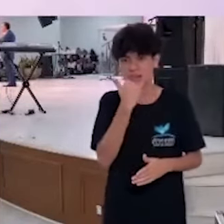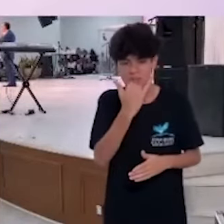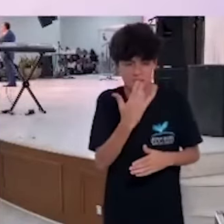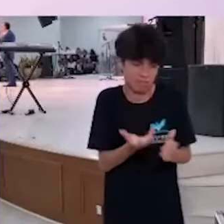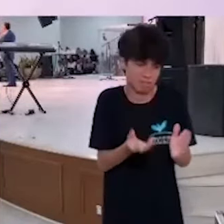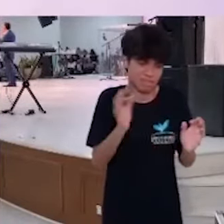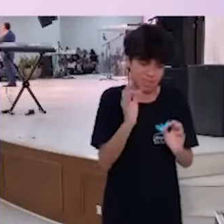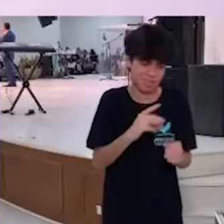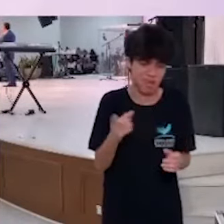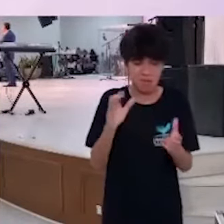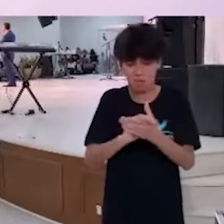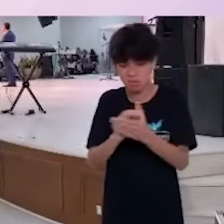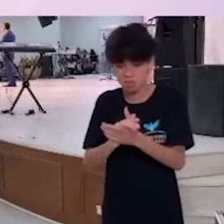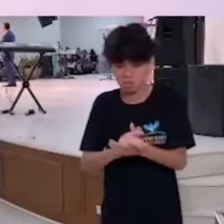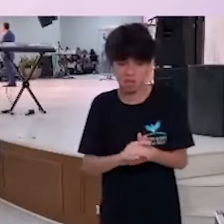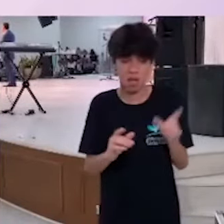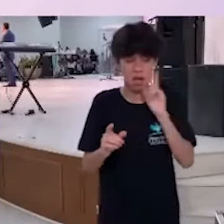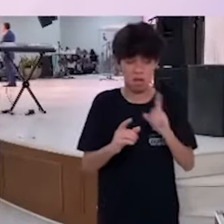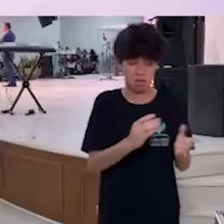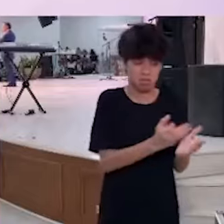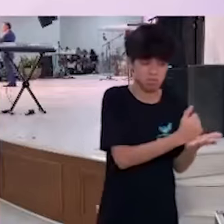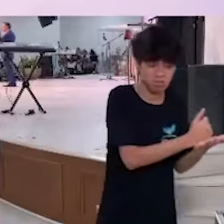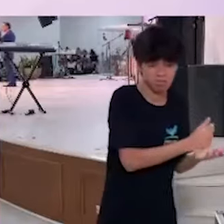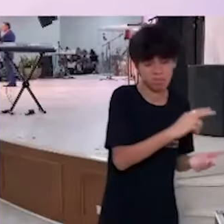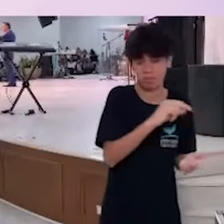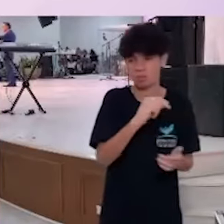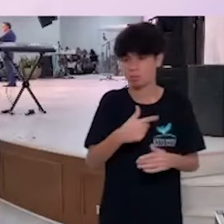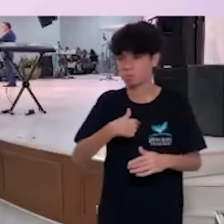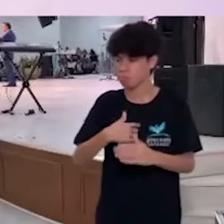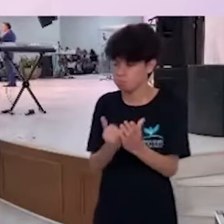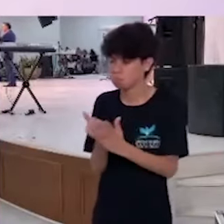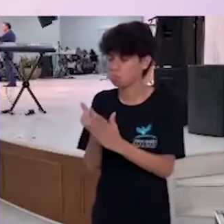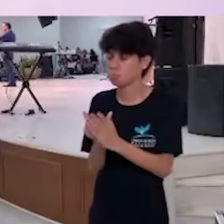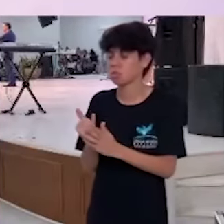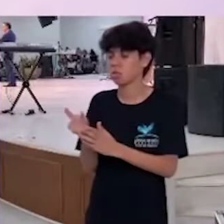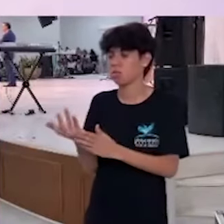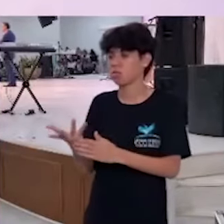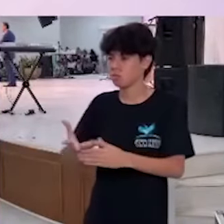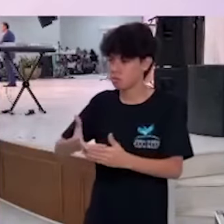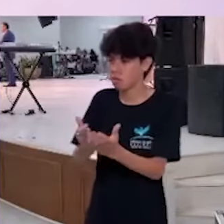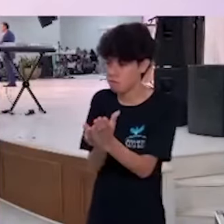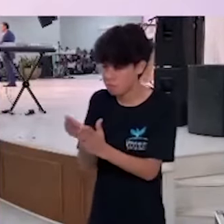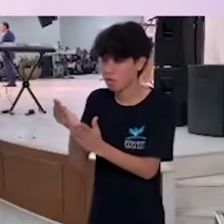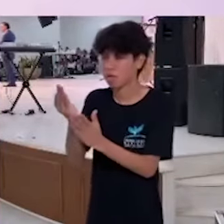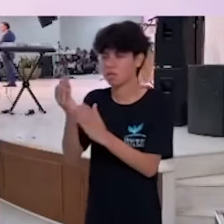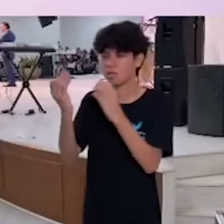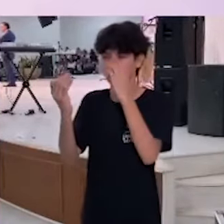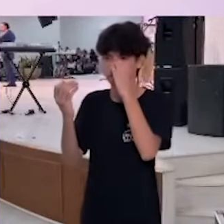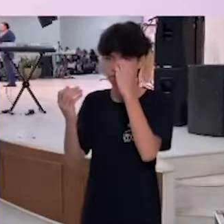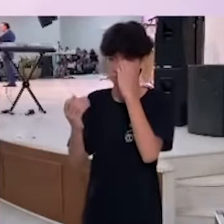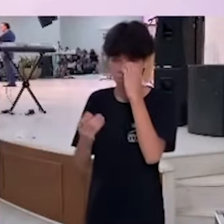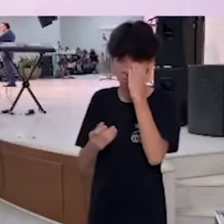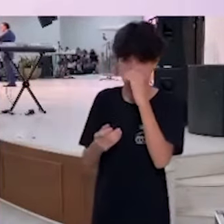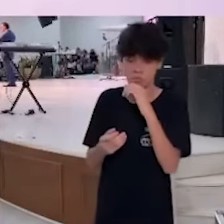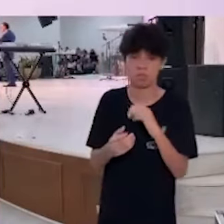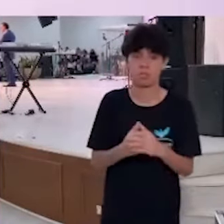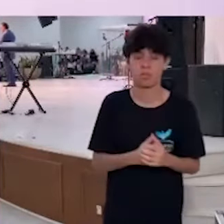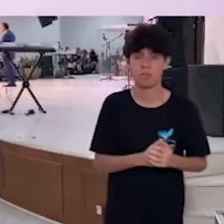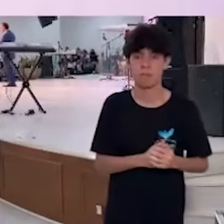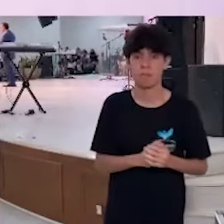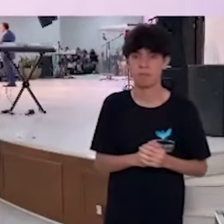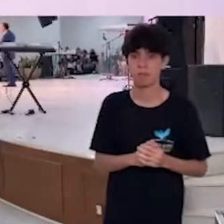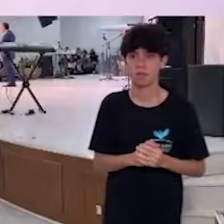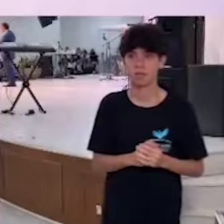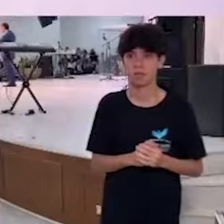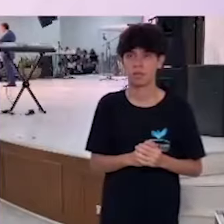a ti, de no fallarle a la gente que me rodea, a otras familias a las cuales yo puedo afectar si me meto en pecado de